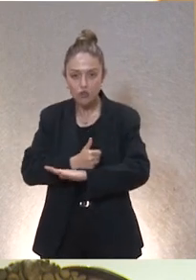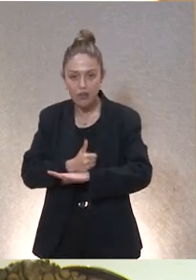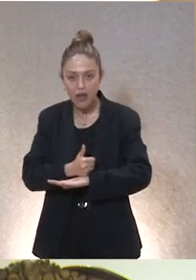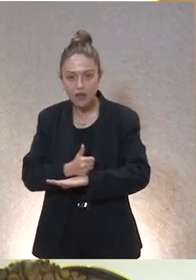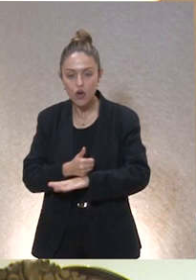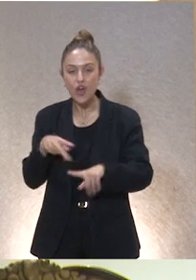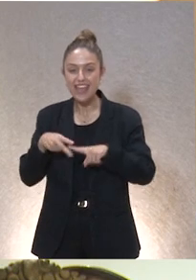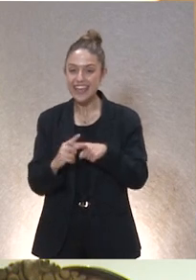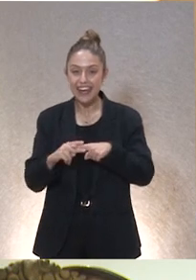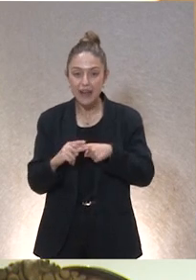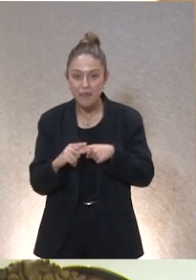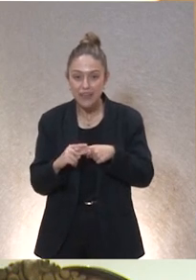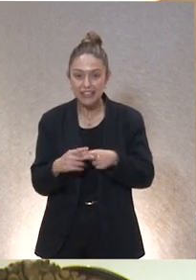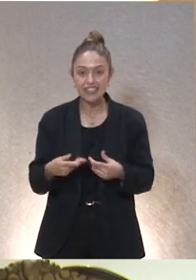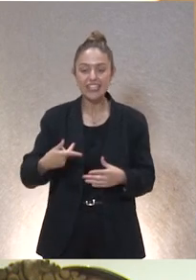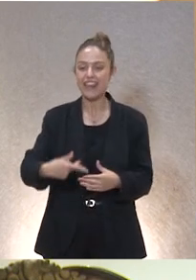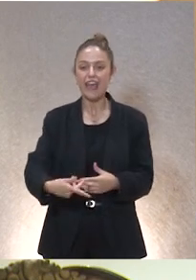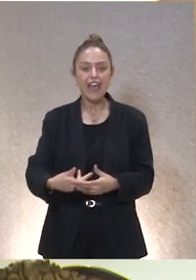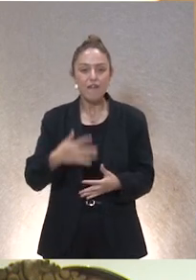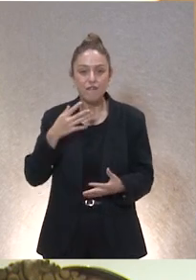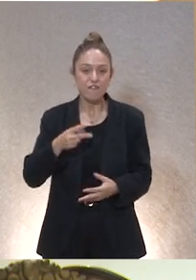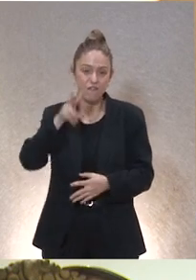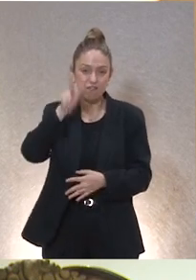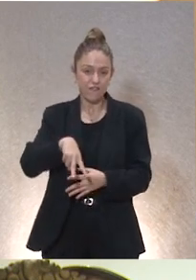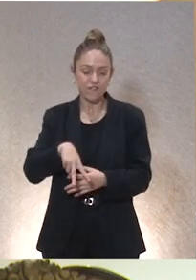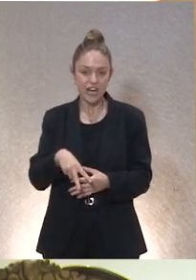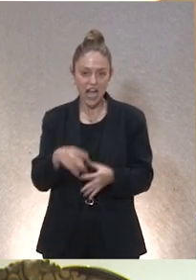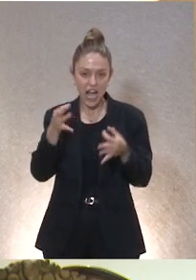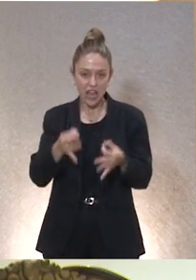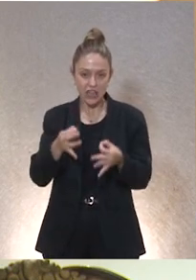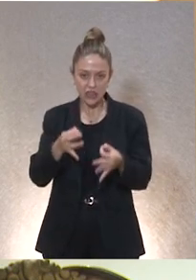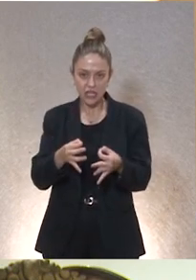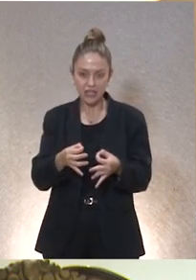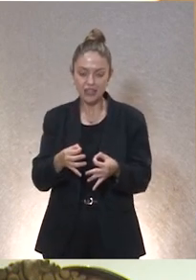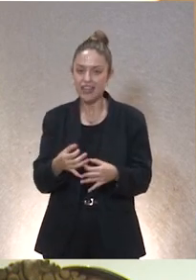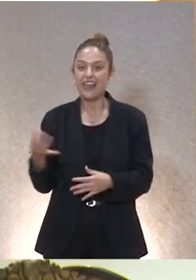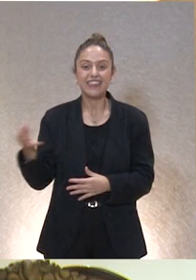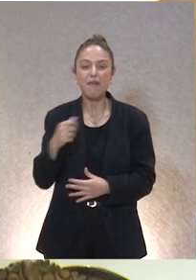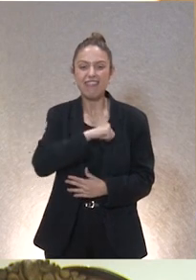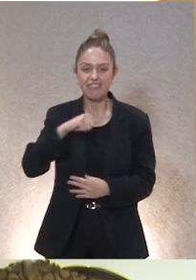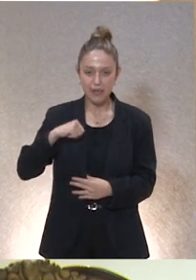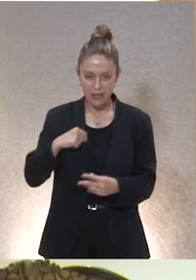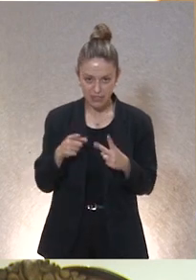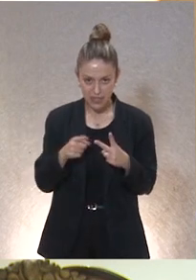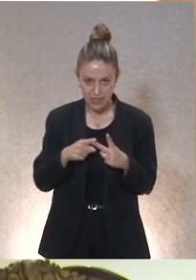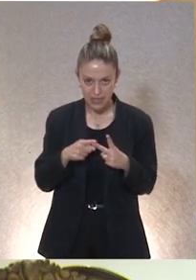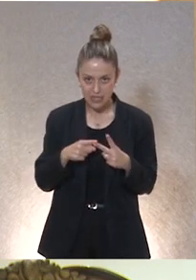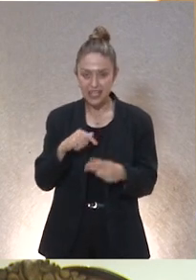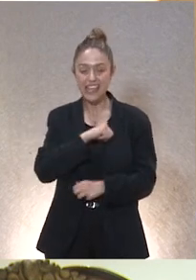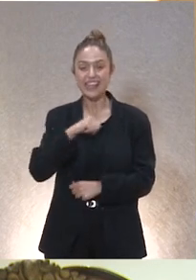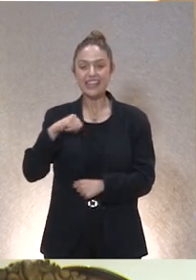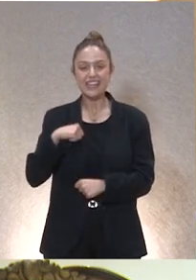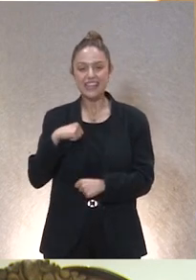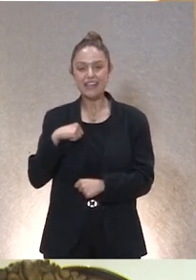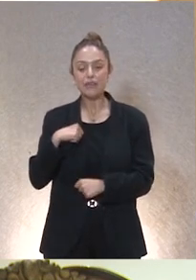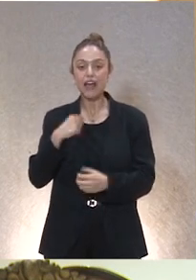herramienta esencial la verificación segunda el periodismo requiere independencia Independencia respecto